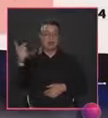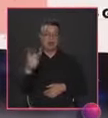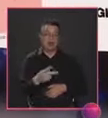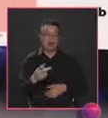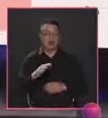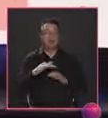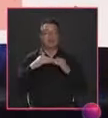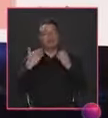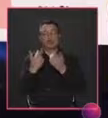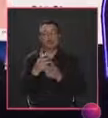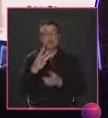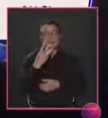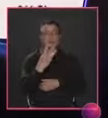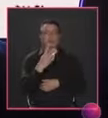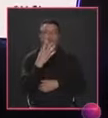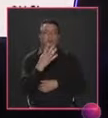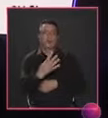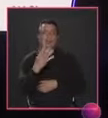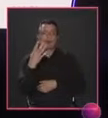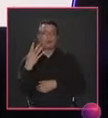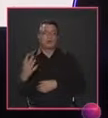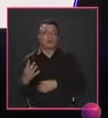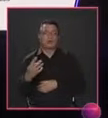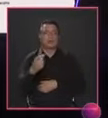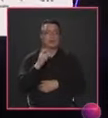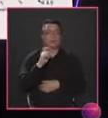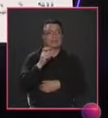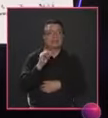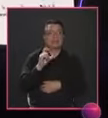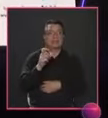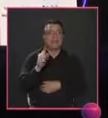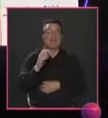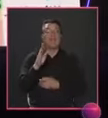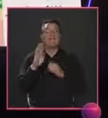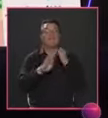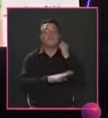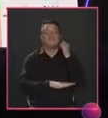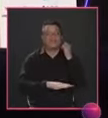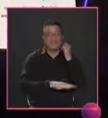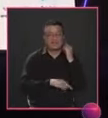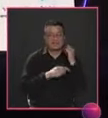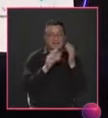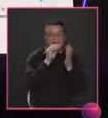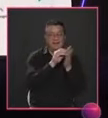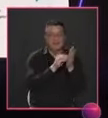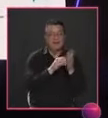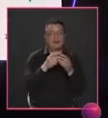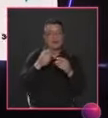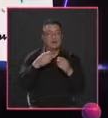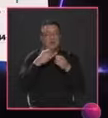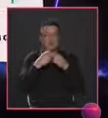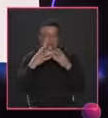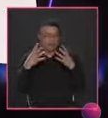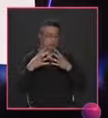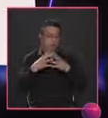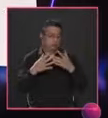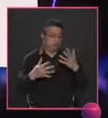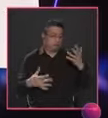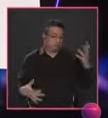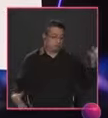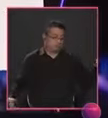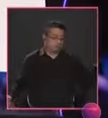total generamos alrededor de 344 gigabases de datos que equivalen a hartas canciones y videos.